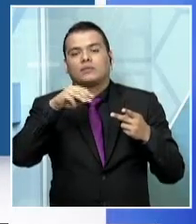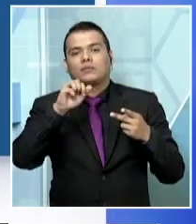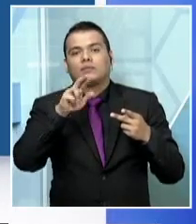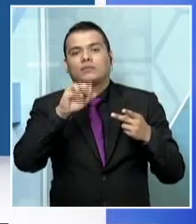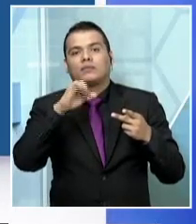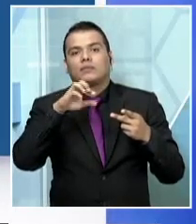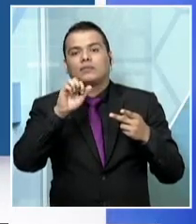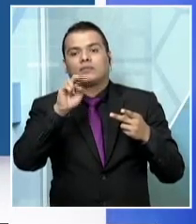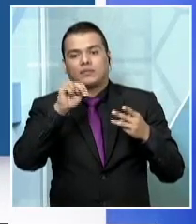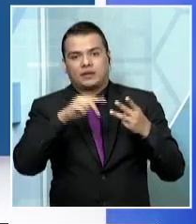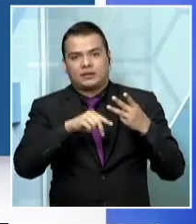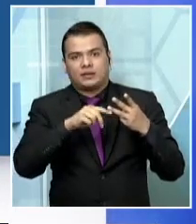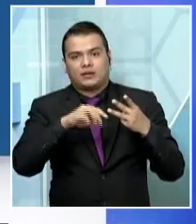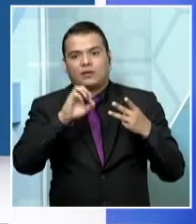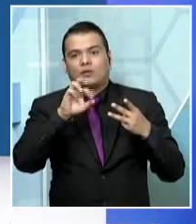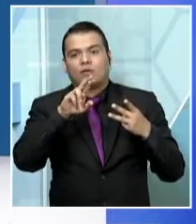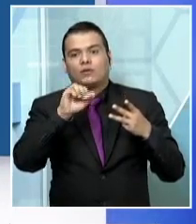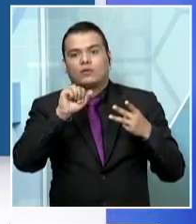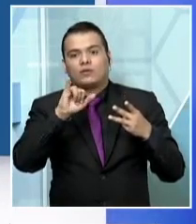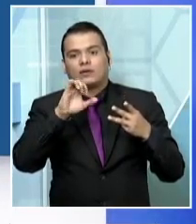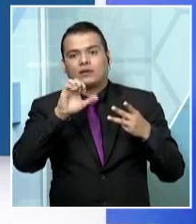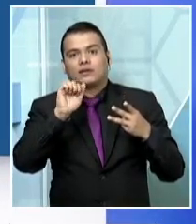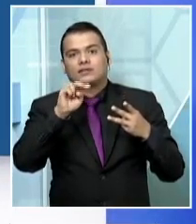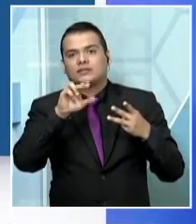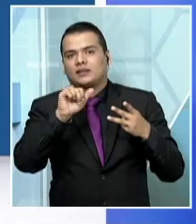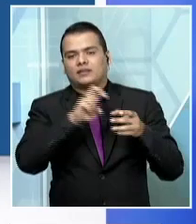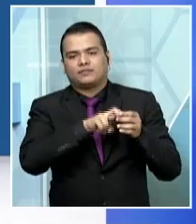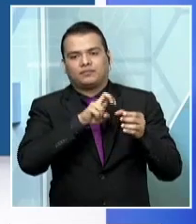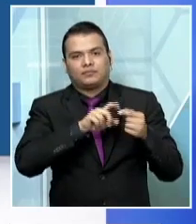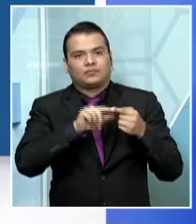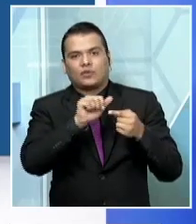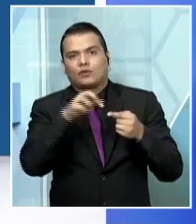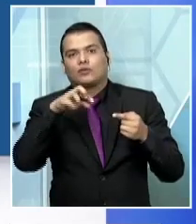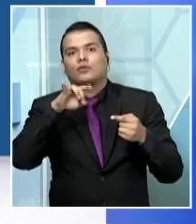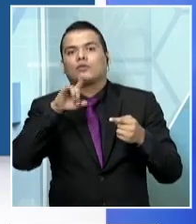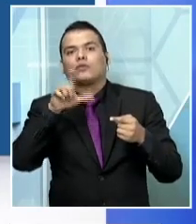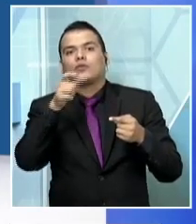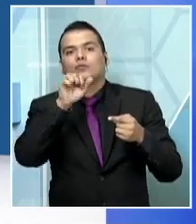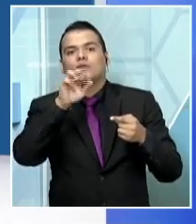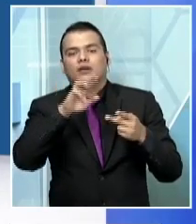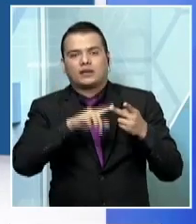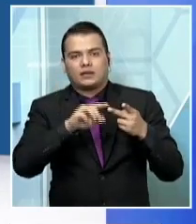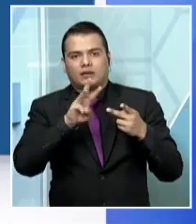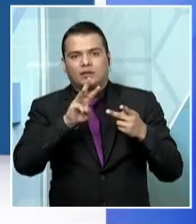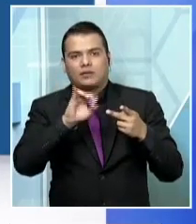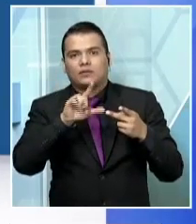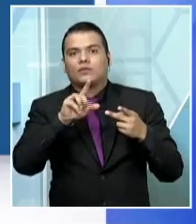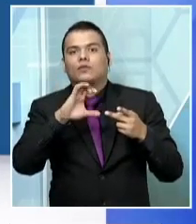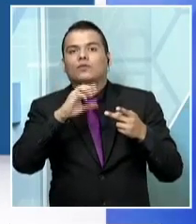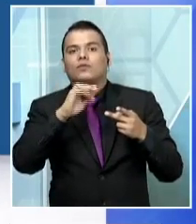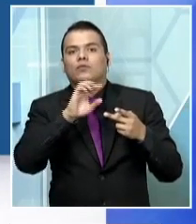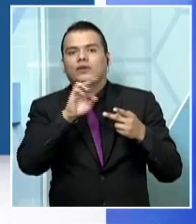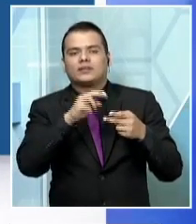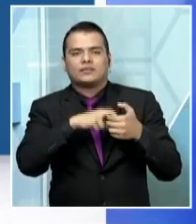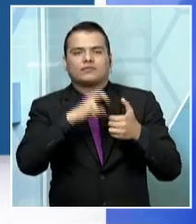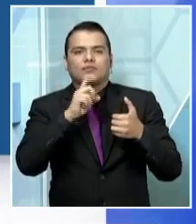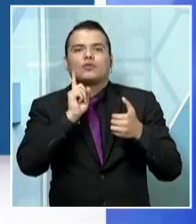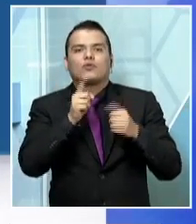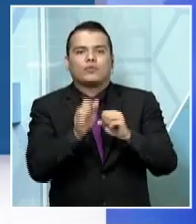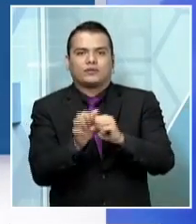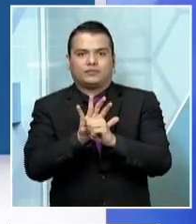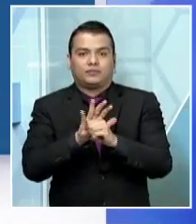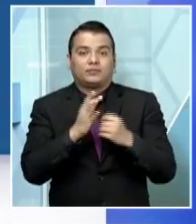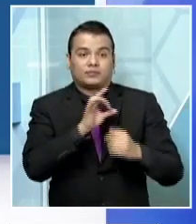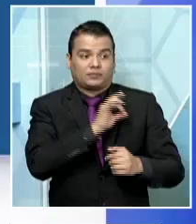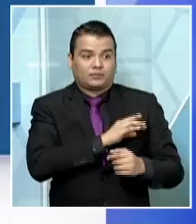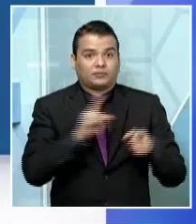Fabián Orellana por lesión, sumado a las ausencias de Eric Pulgar y Andrés Vilches por COVID-19. Chile enfrentará a